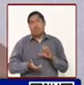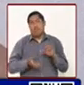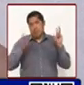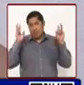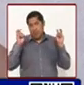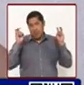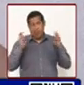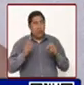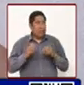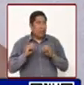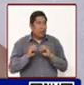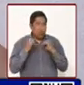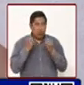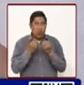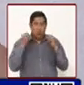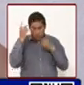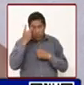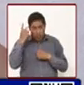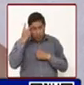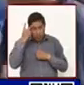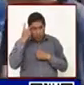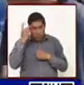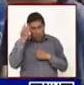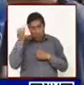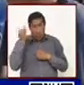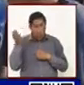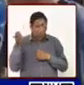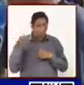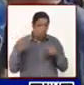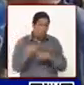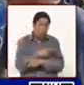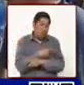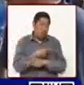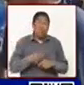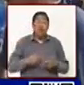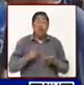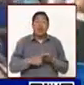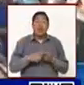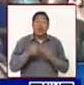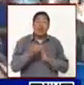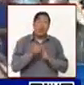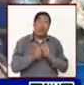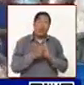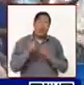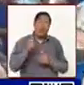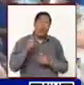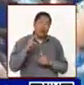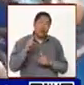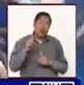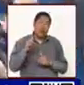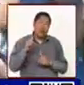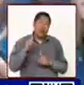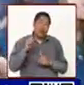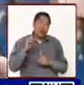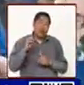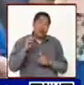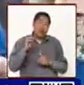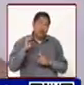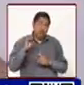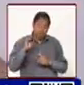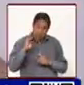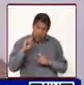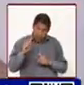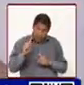en temas relativos a organizaciones políticas porque hay un conflicto de intereses. En el caso de la doctora Arancibia,